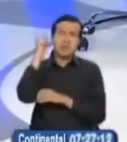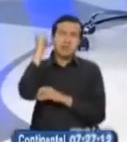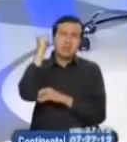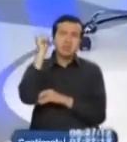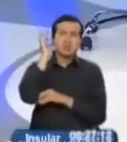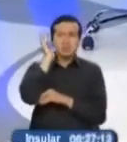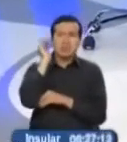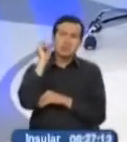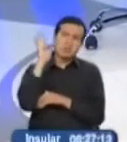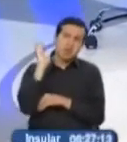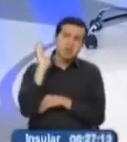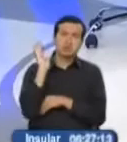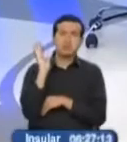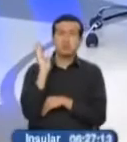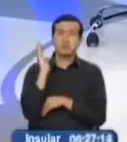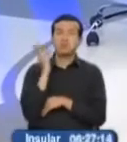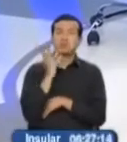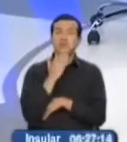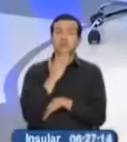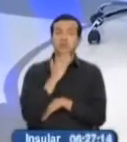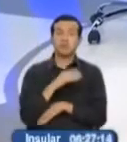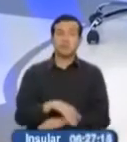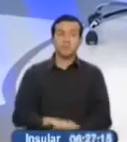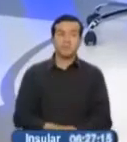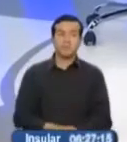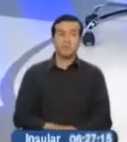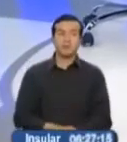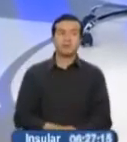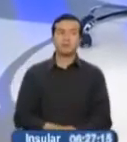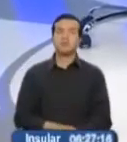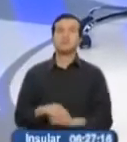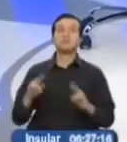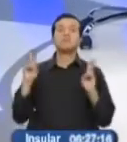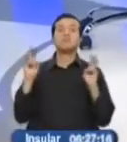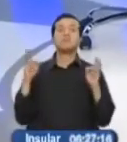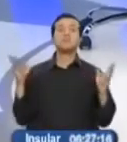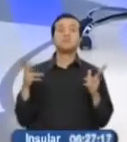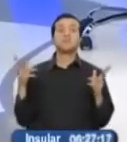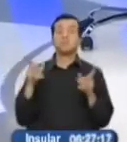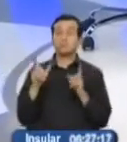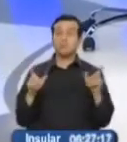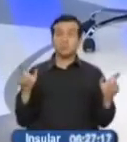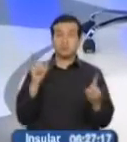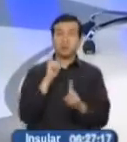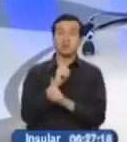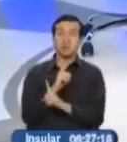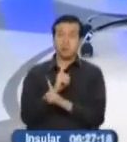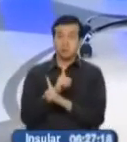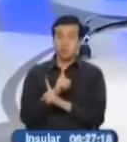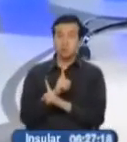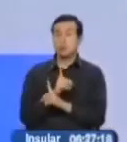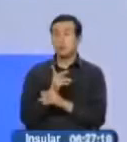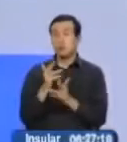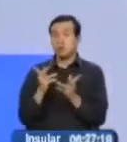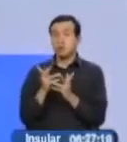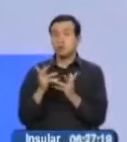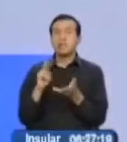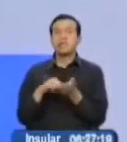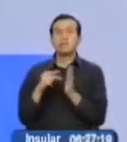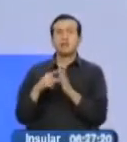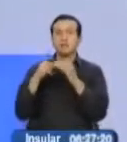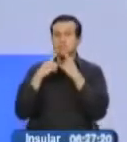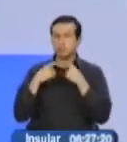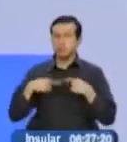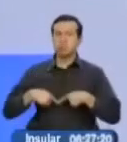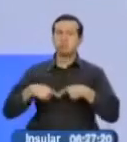de las mujeres, tiene también que ver con el tema de las personas con discapacidad. O sea, es una